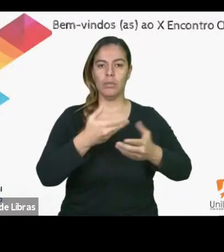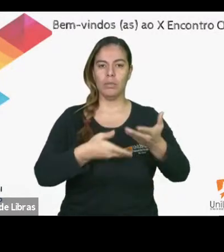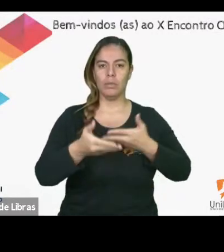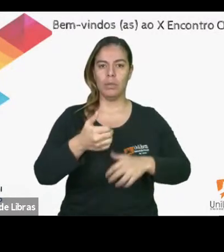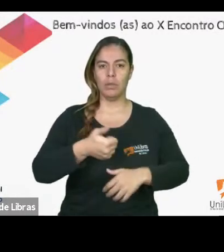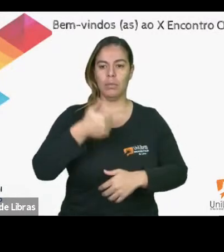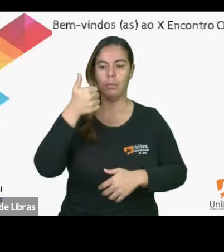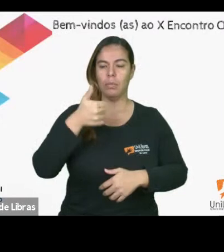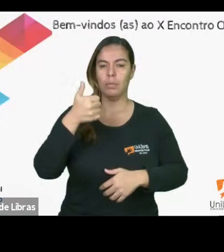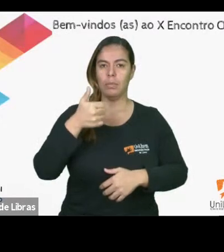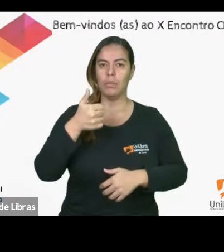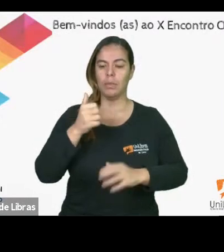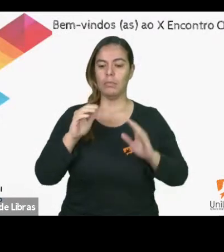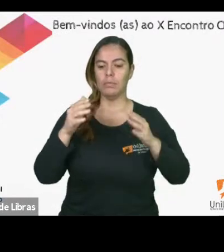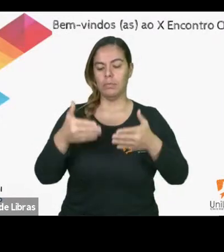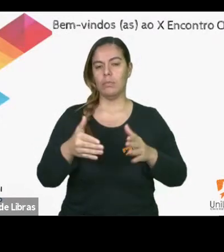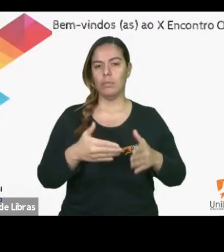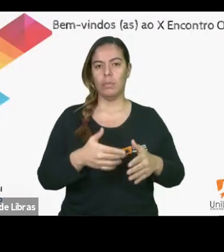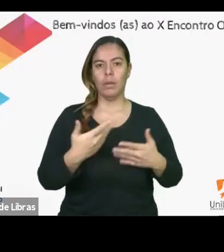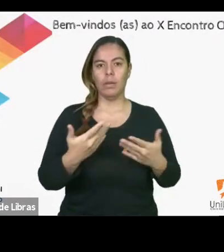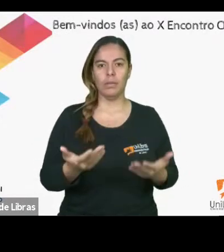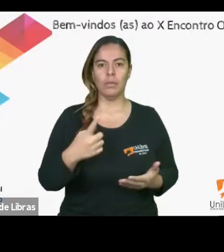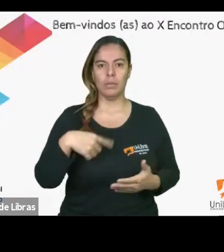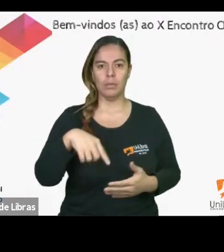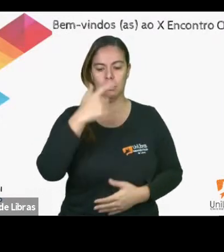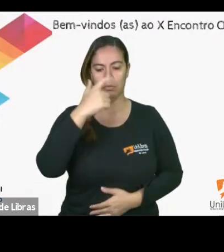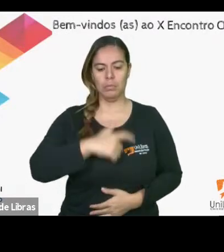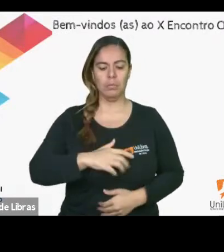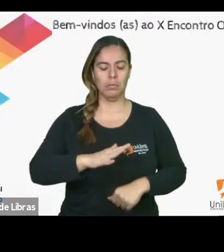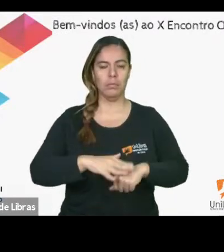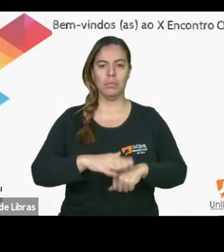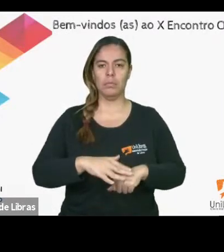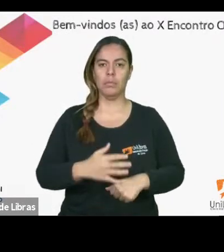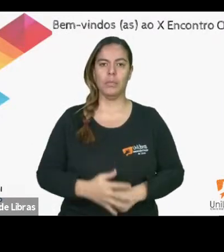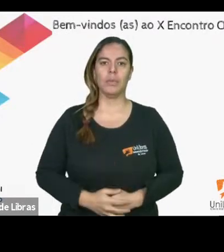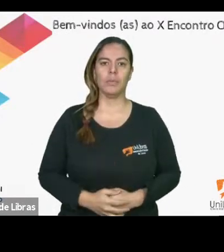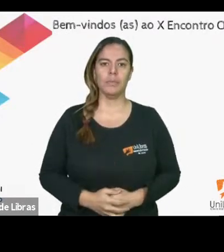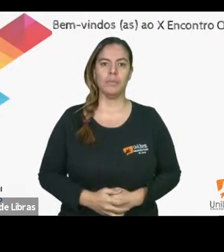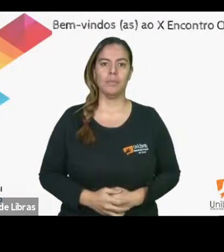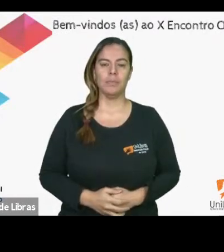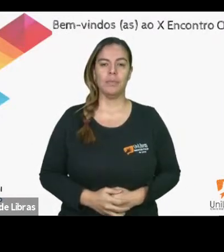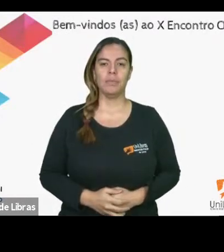respecto de lo individual. Supongamos que decimos que eso es ética. Bueno,